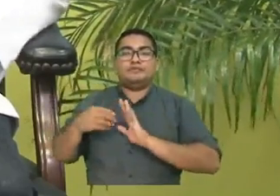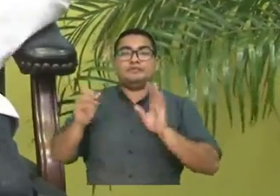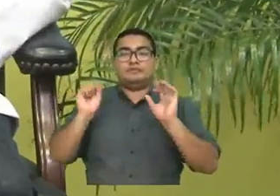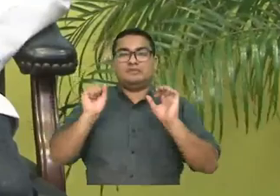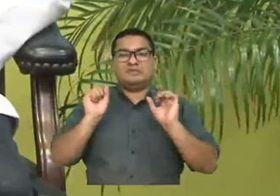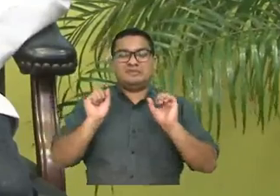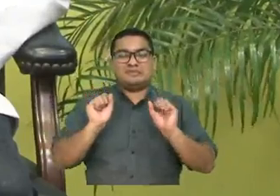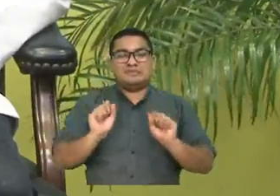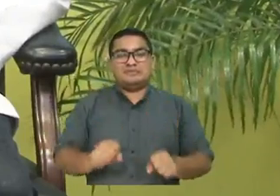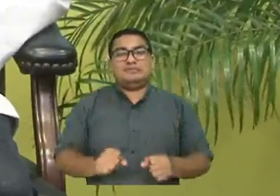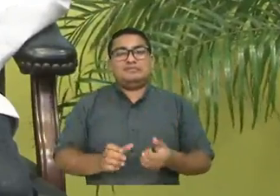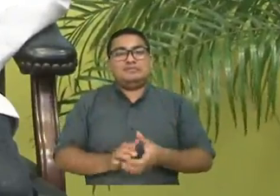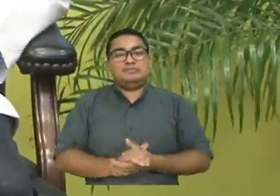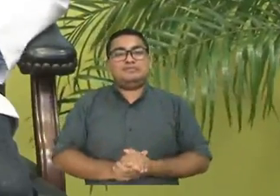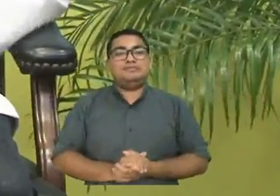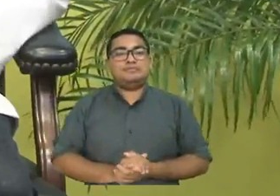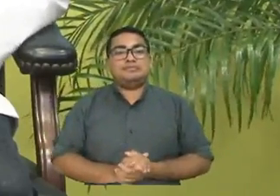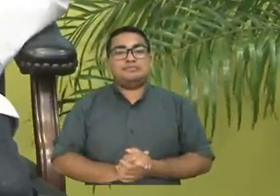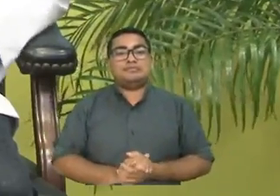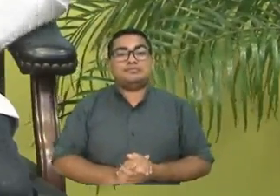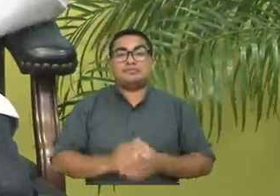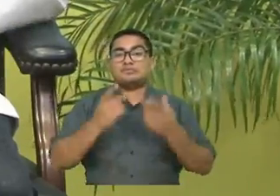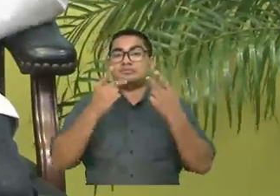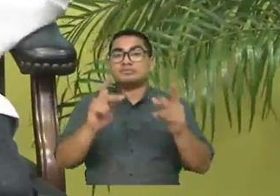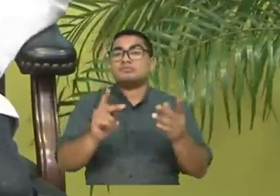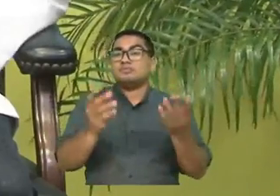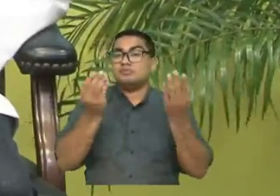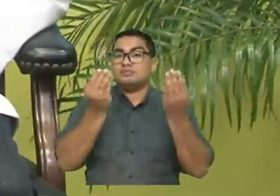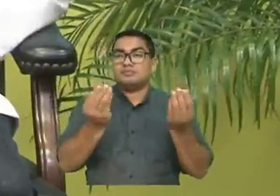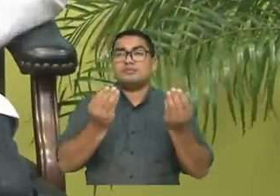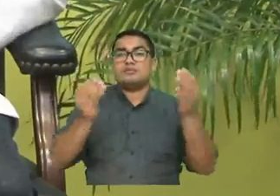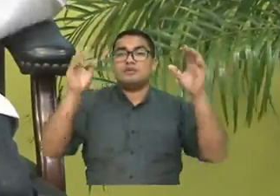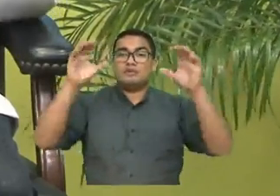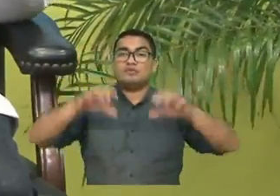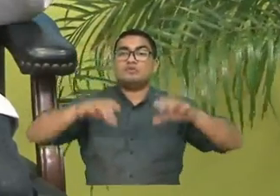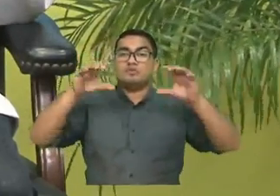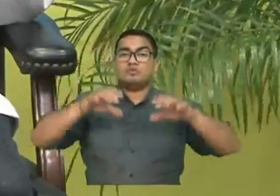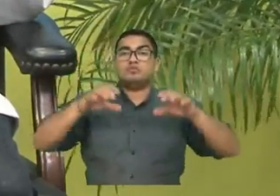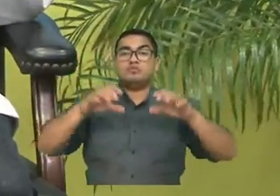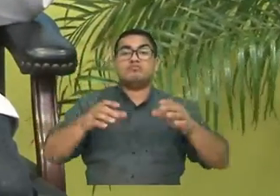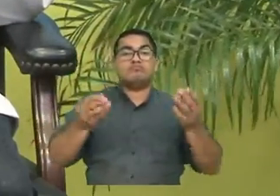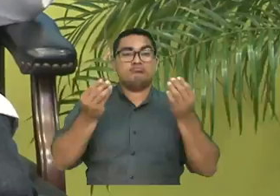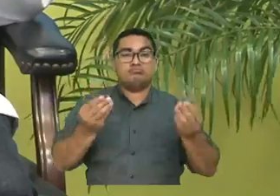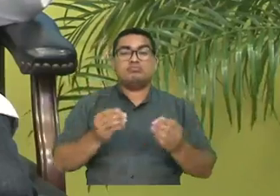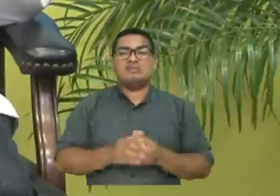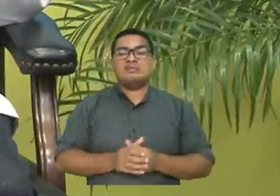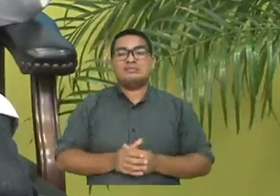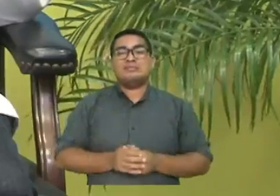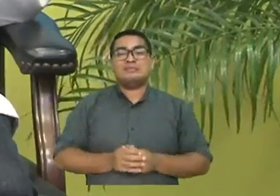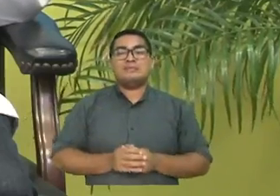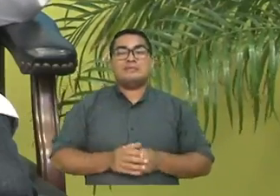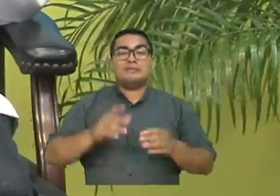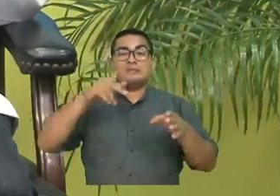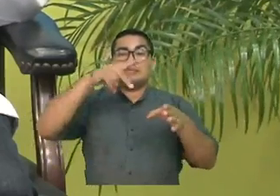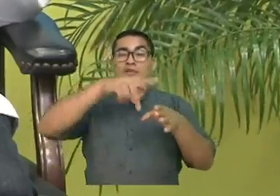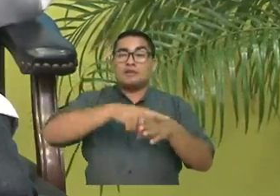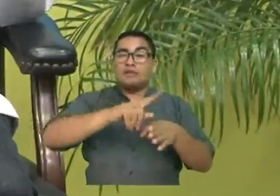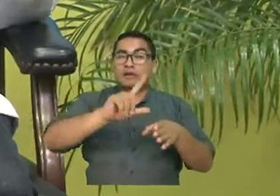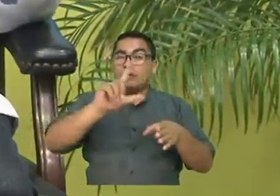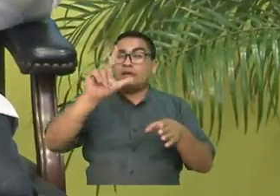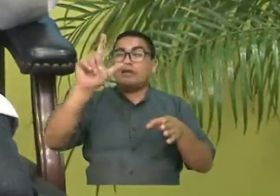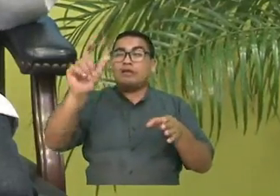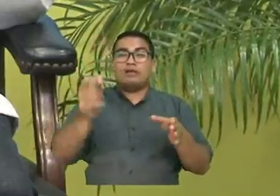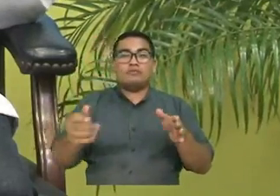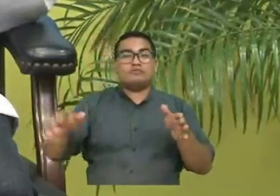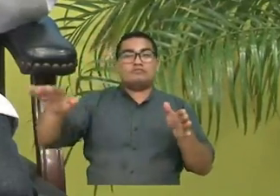es la vía igual. Pero es más frecuente en la estación lluviosa. ¿Por qué? Porque en el campo